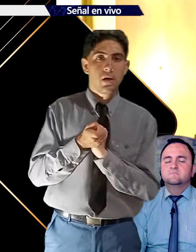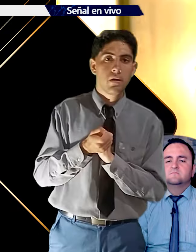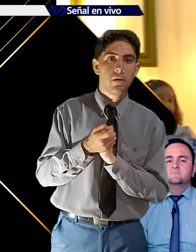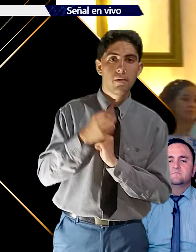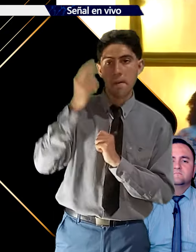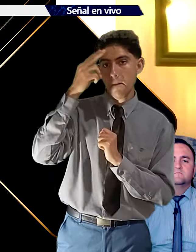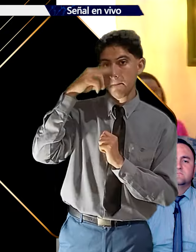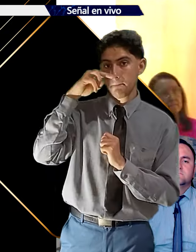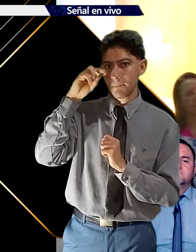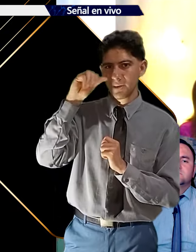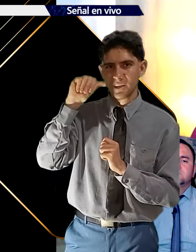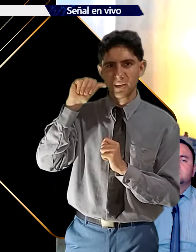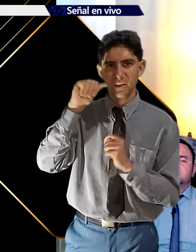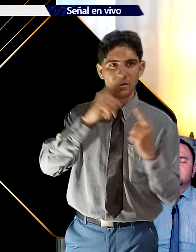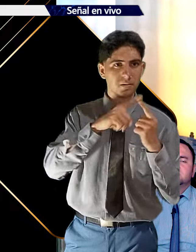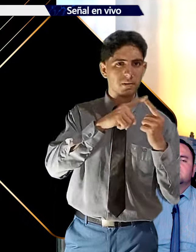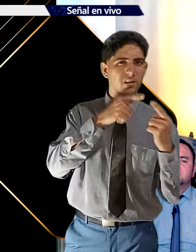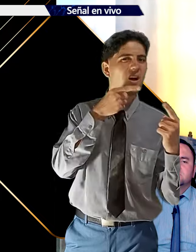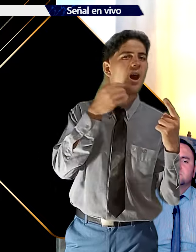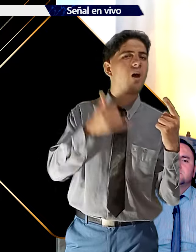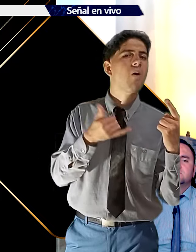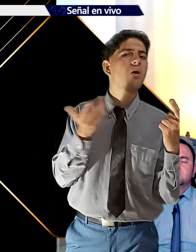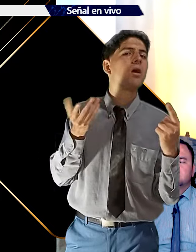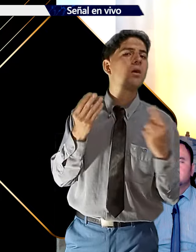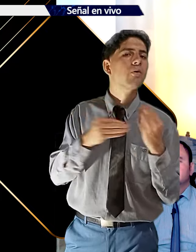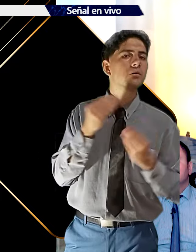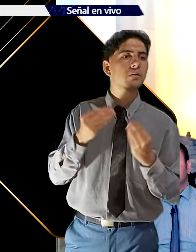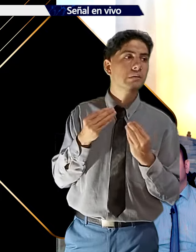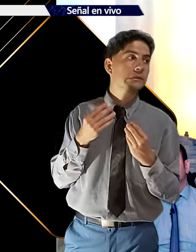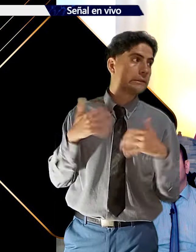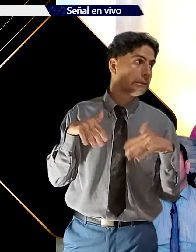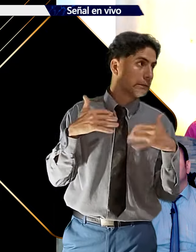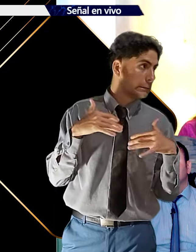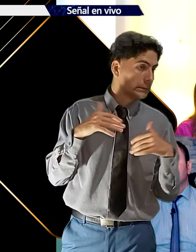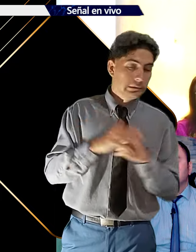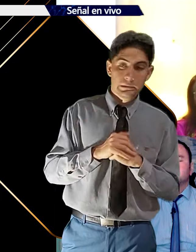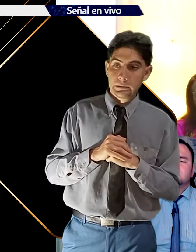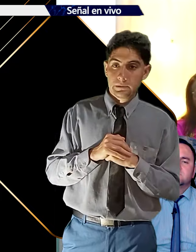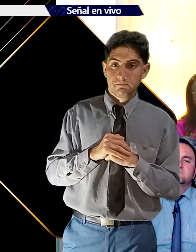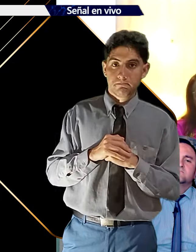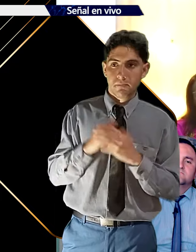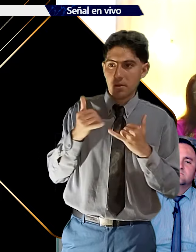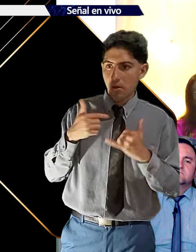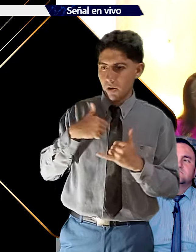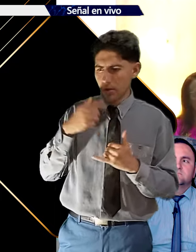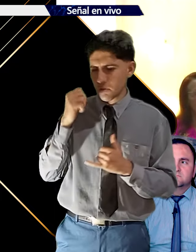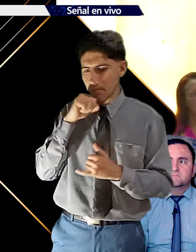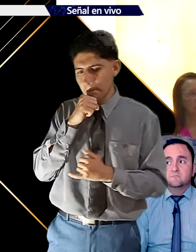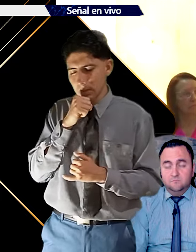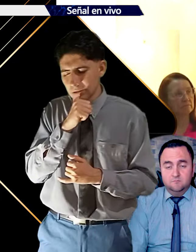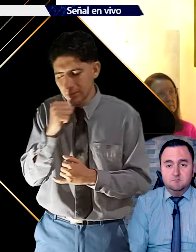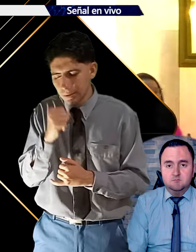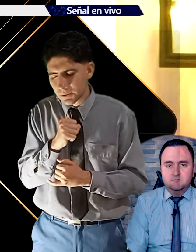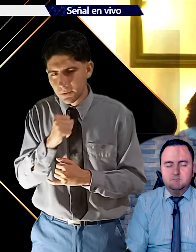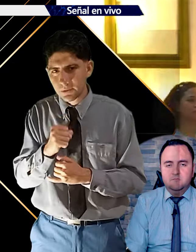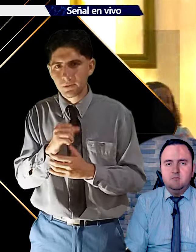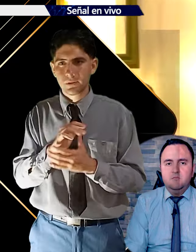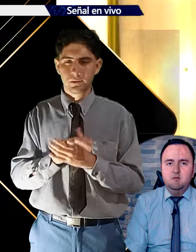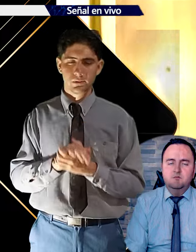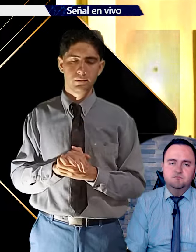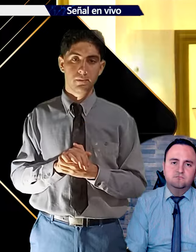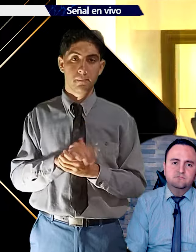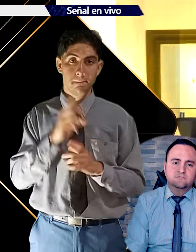El enemigo se la hubiera llevado, me la hubiera acabado, no sé, hasta sería por ahí una madre soltera llena de hijos, se hubiera casado con un impío. Ay, pero qué